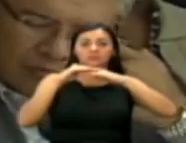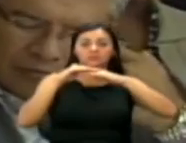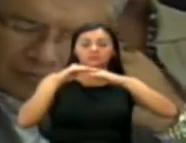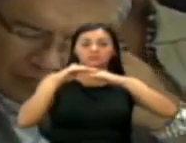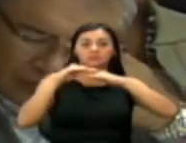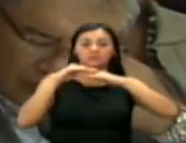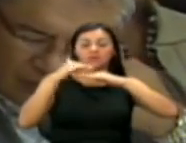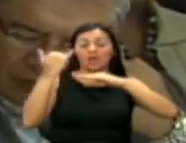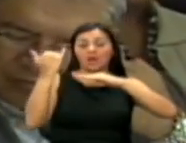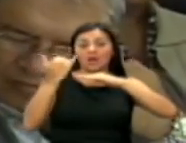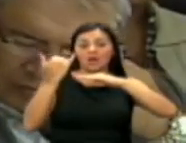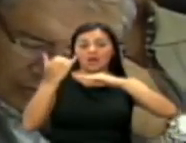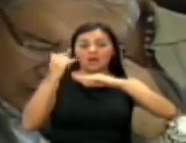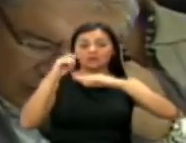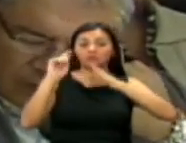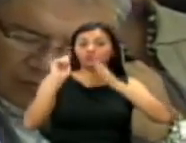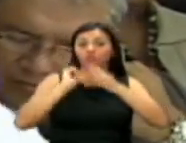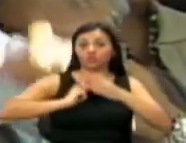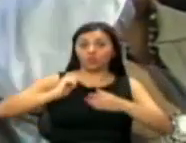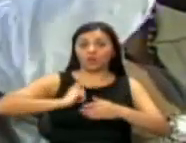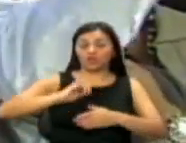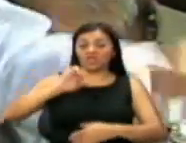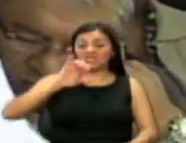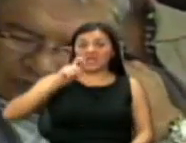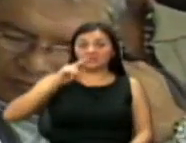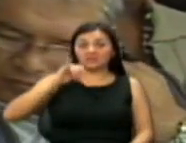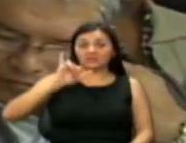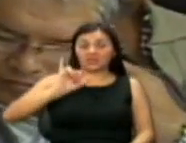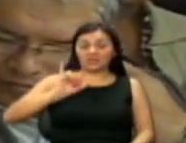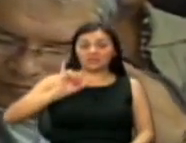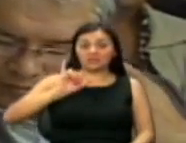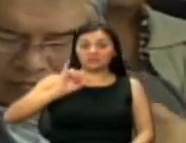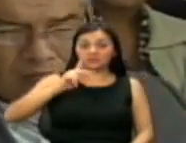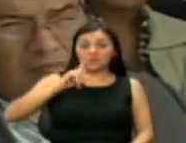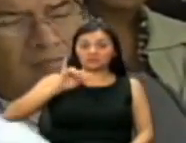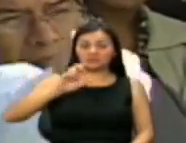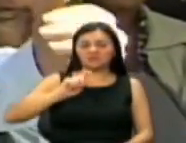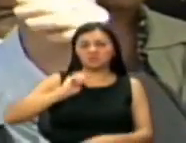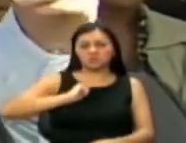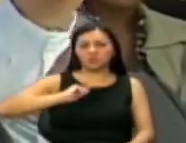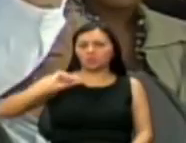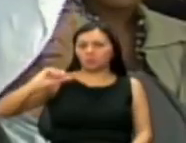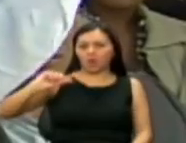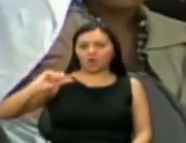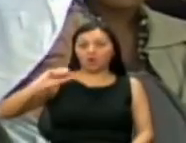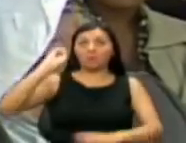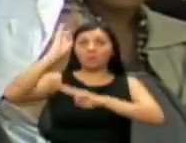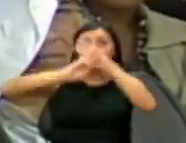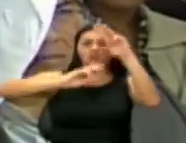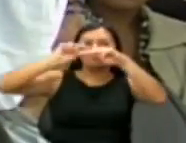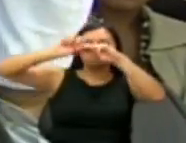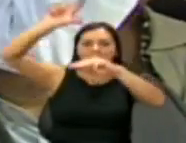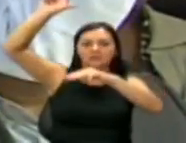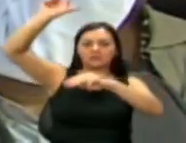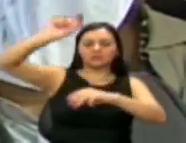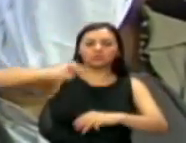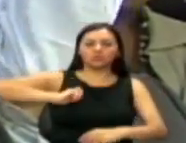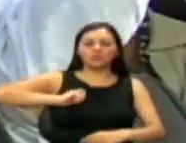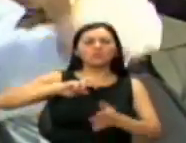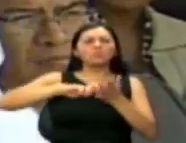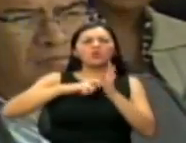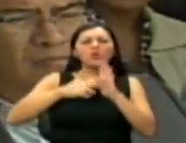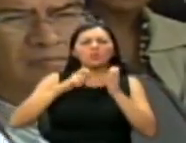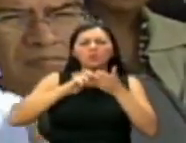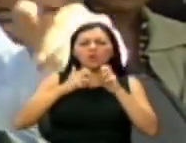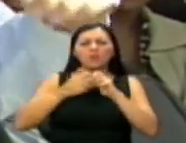este momento tienen las universidades de ranking mundial. Y vale la pena señalar que no solo es una cuestión del ingreso que